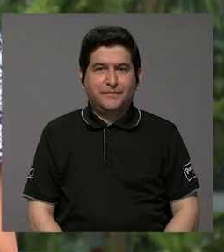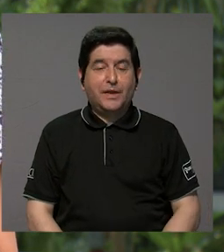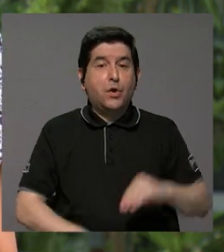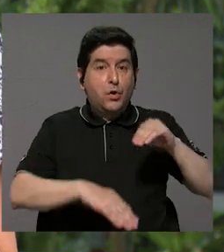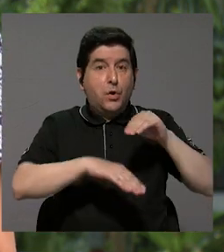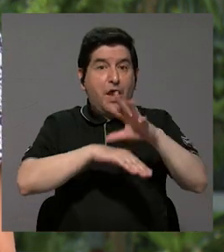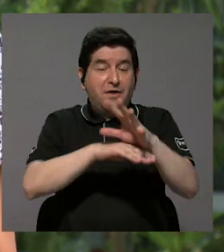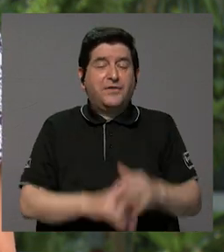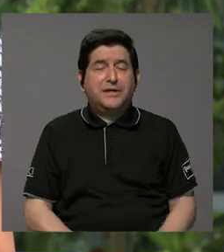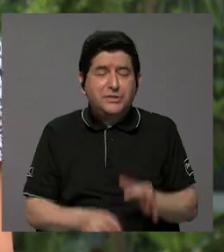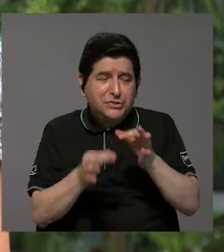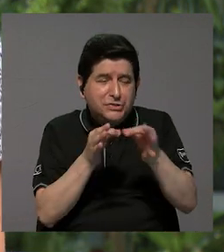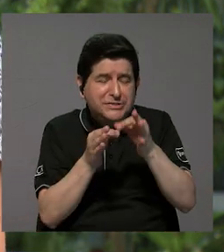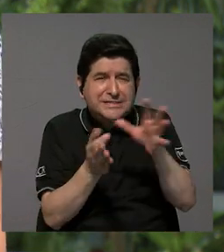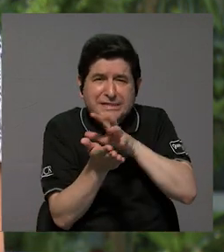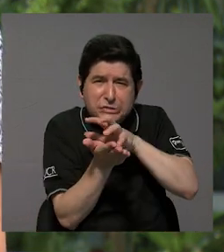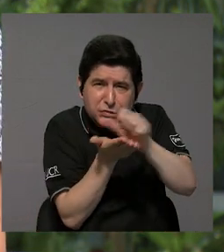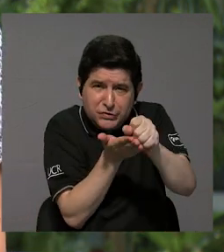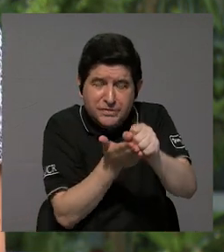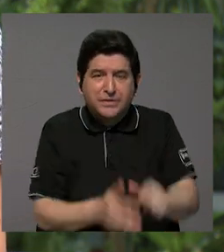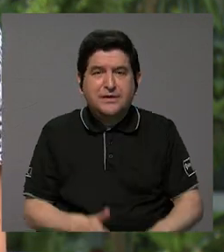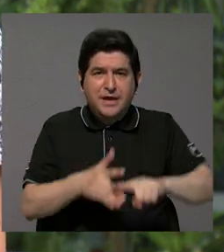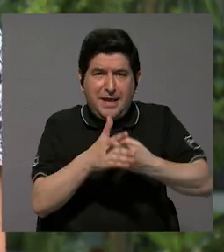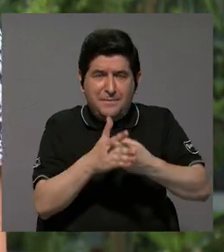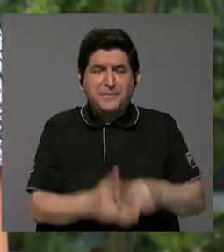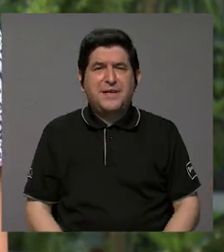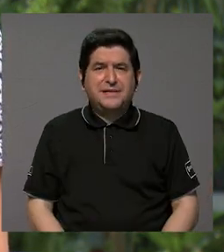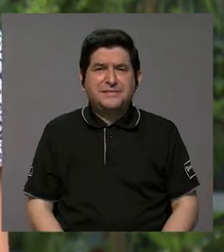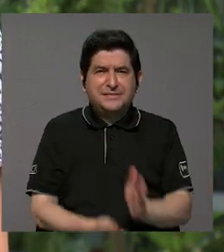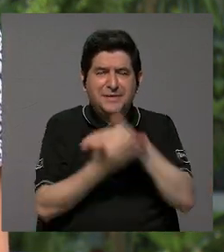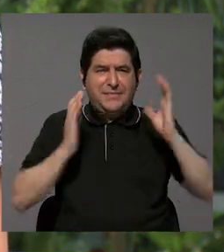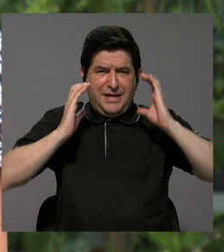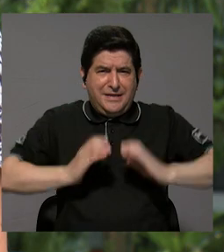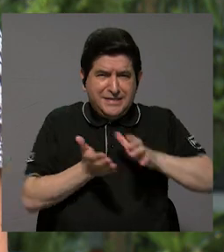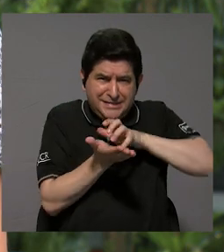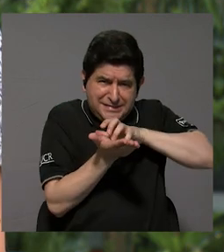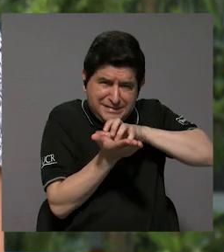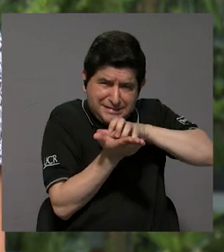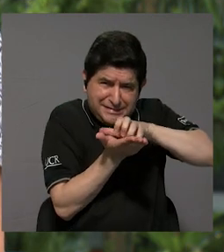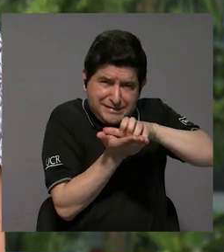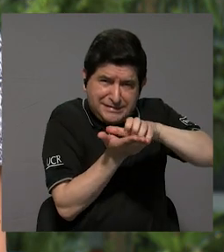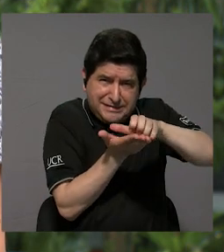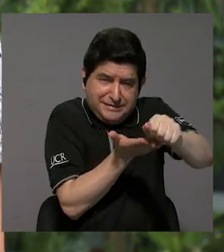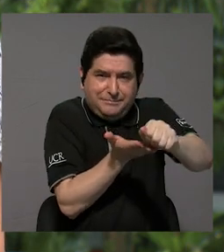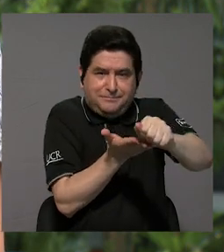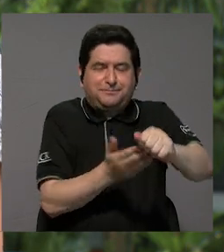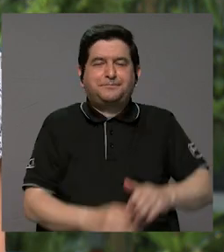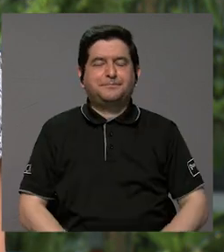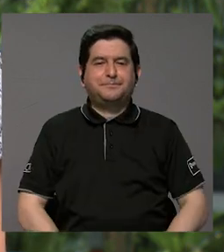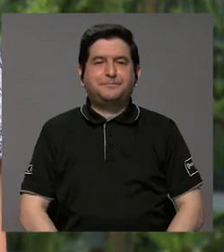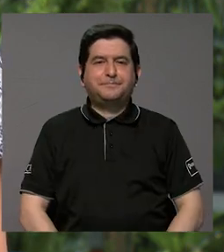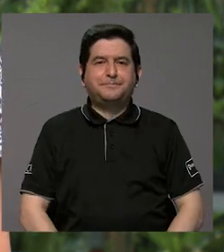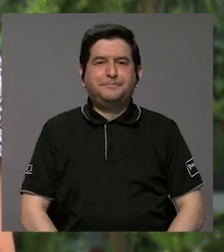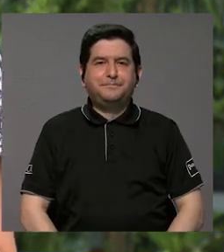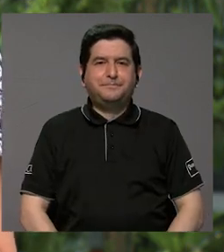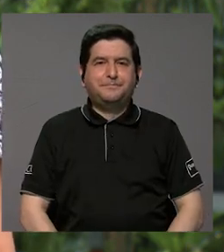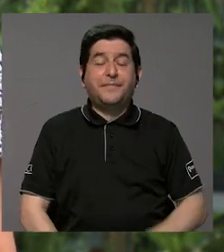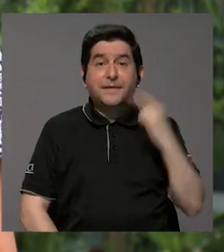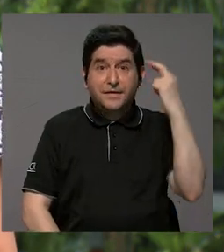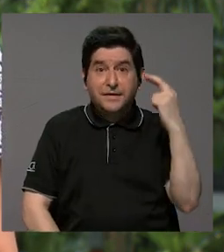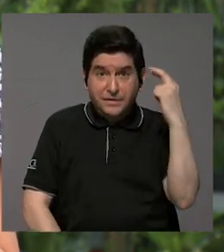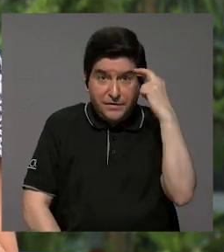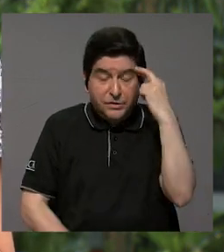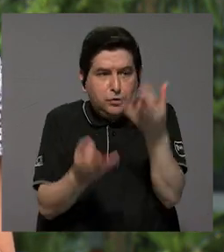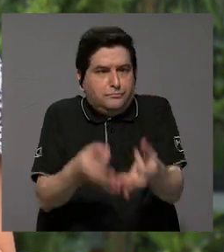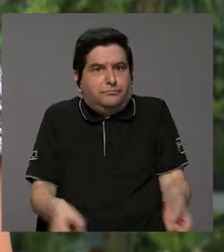tiene mucho efecto citotóxico, entonces se va a empezar a destruir el tejido. Lo que empieza a hacer es una necrosis, o sea, empieza a matar el tejido. Por